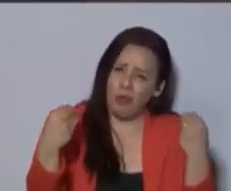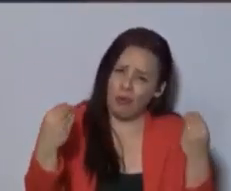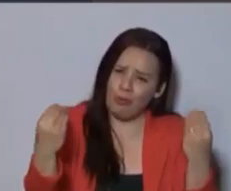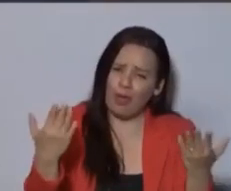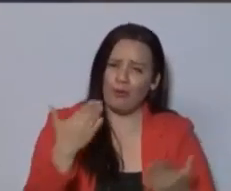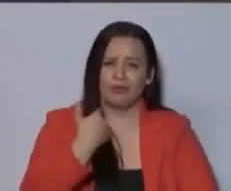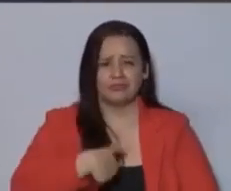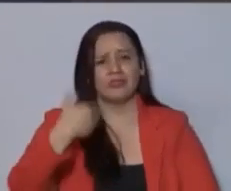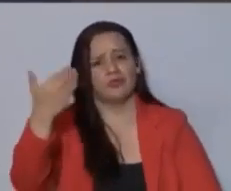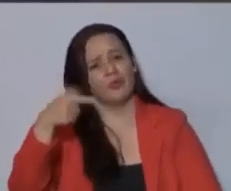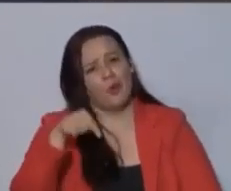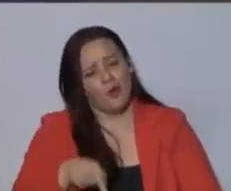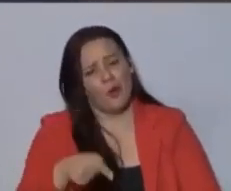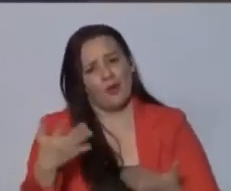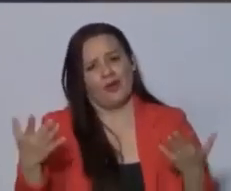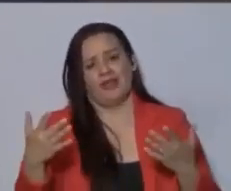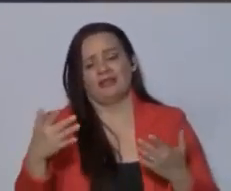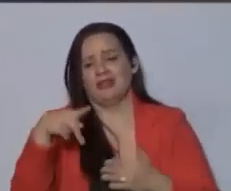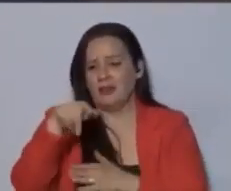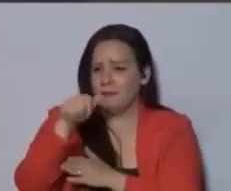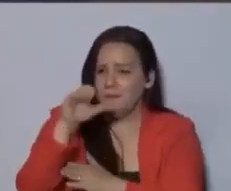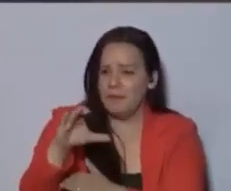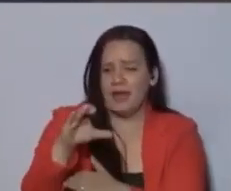bancada oficialista, den la cara